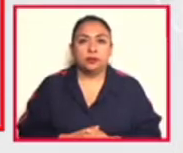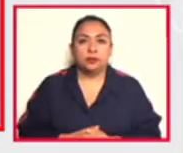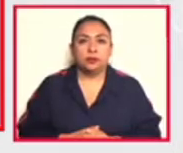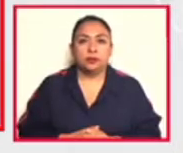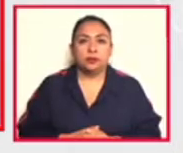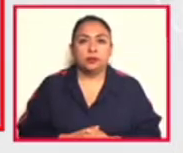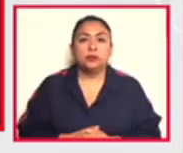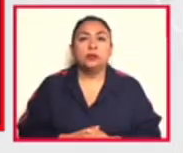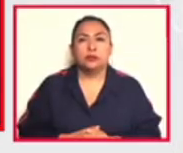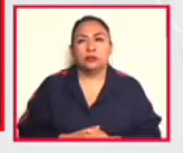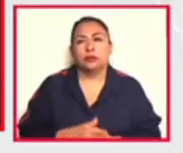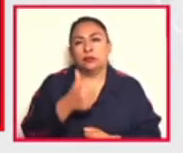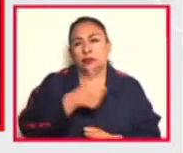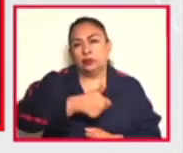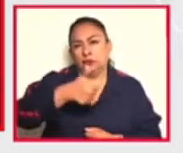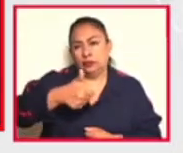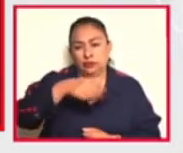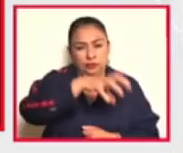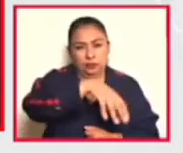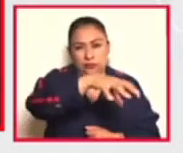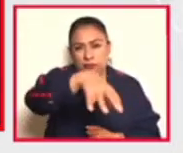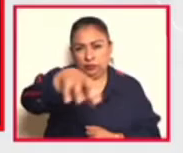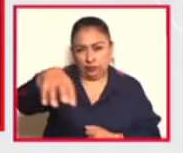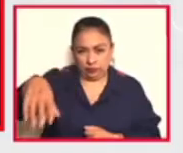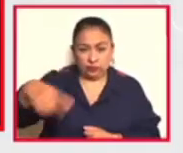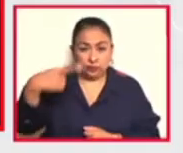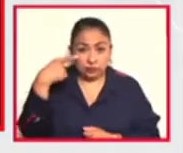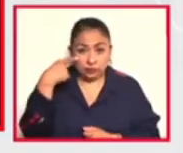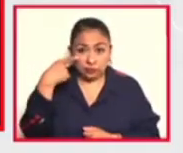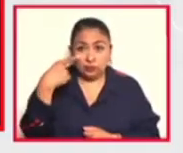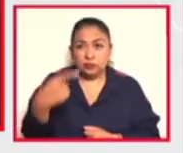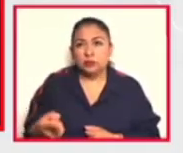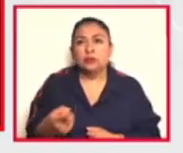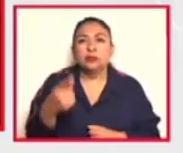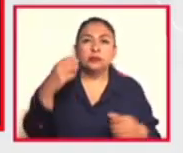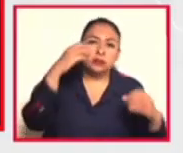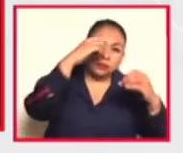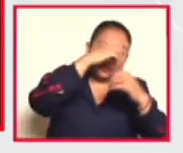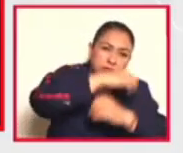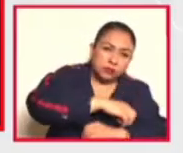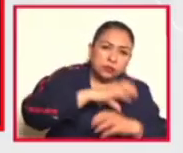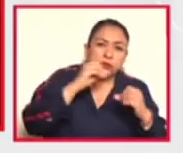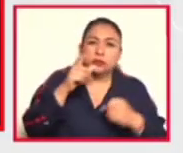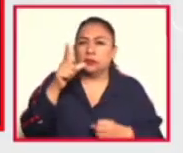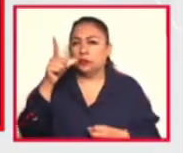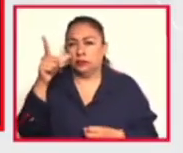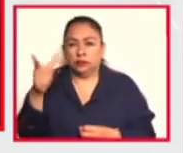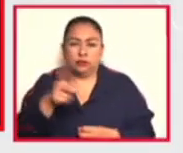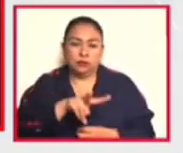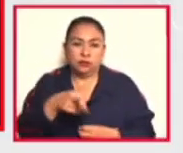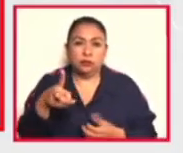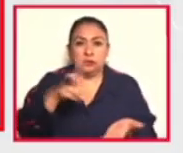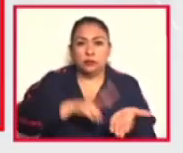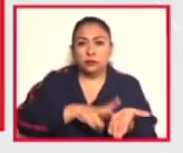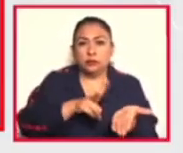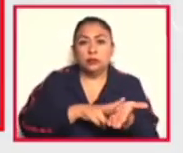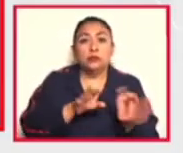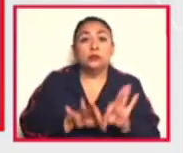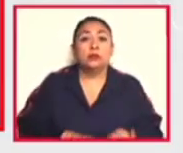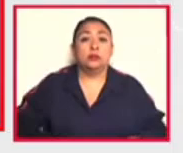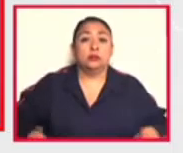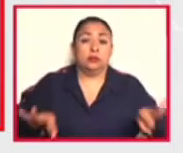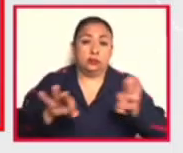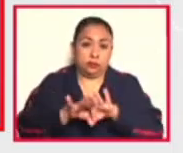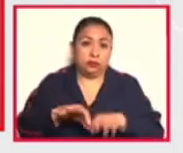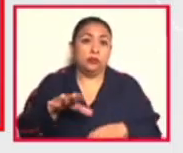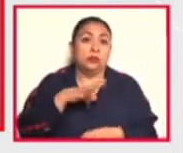Con cada una de las piezas, encontrar tanto en la oscuridad como en la luz los valores esenciales, pues, que tiene